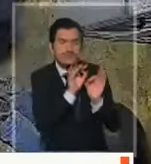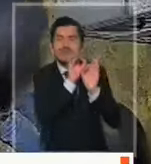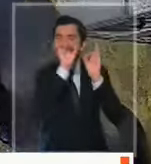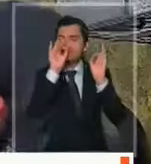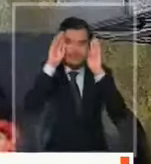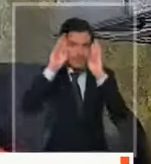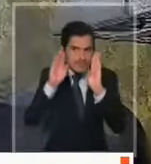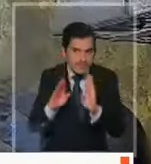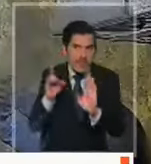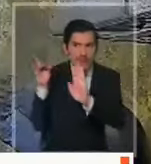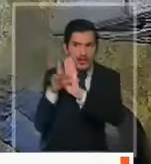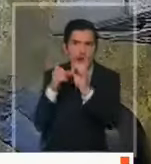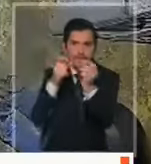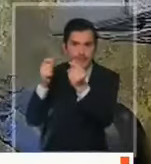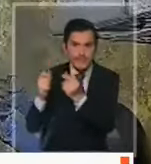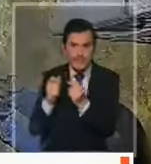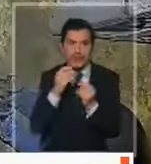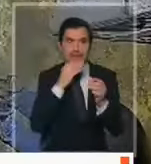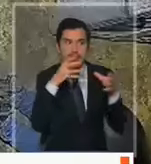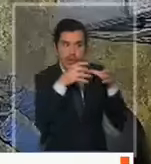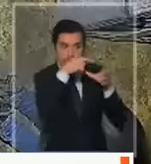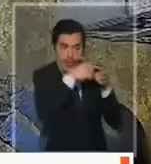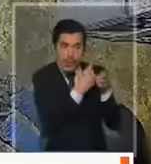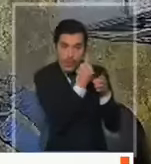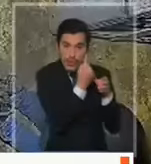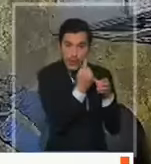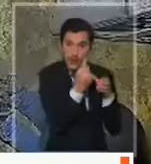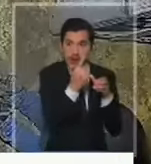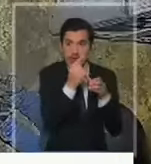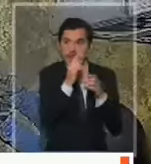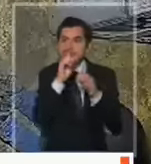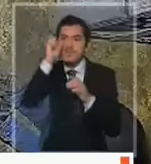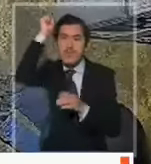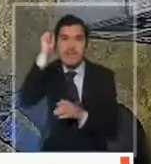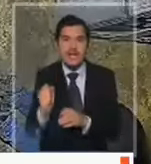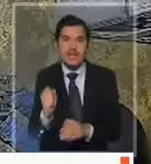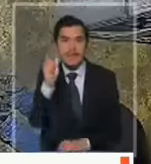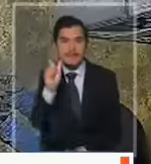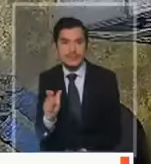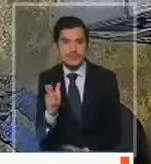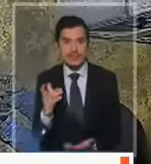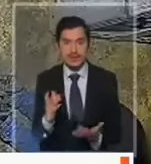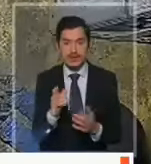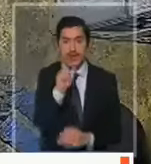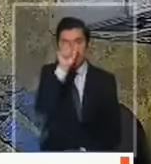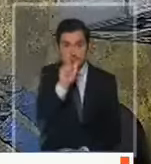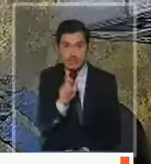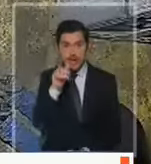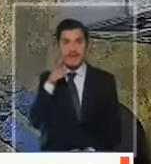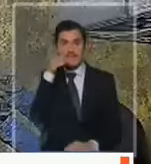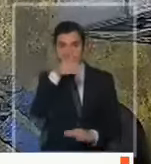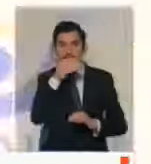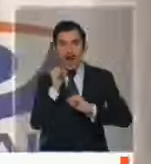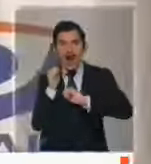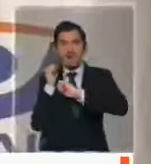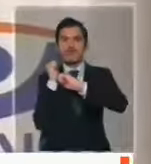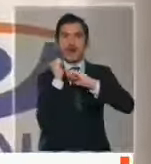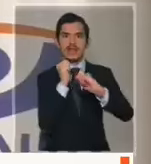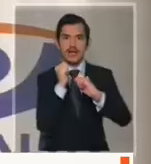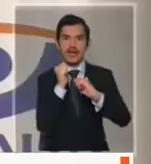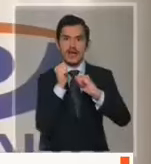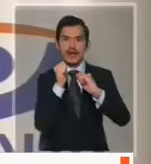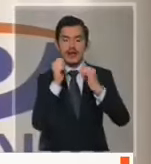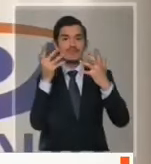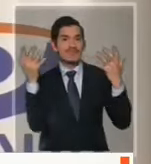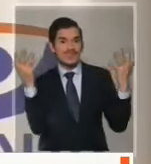de delitos. Uno de ellos incluso terminó con un homicidio. Esta persona va a apagar la luz,